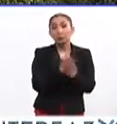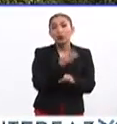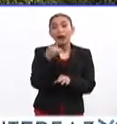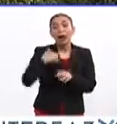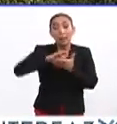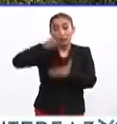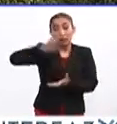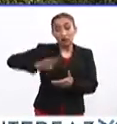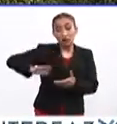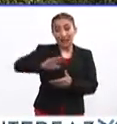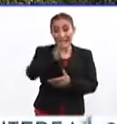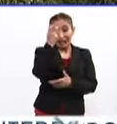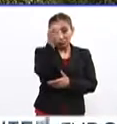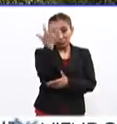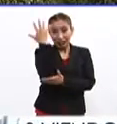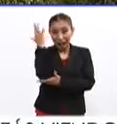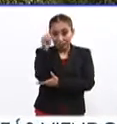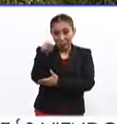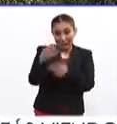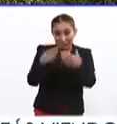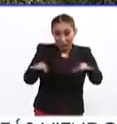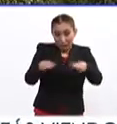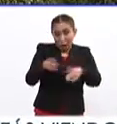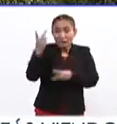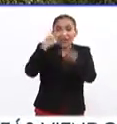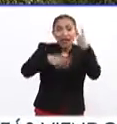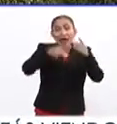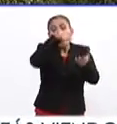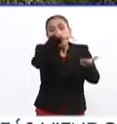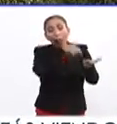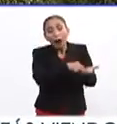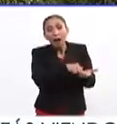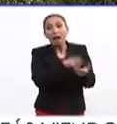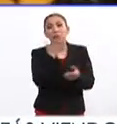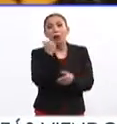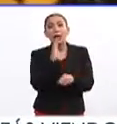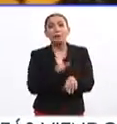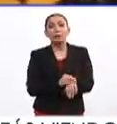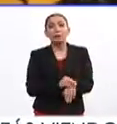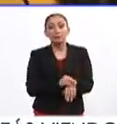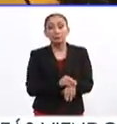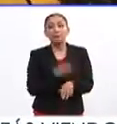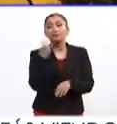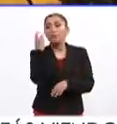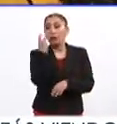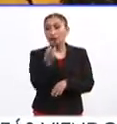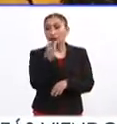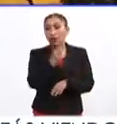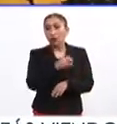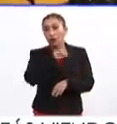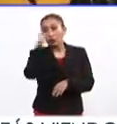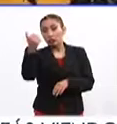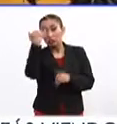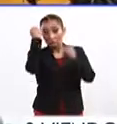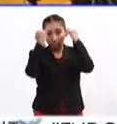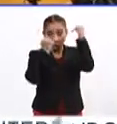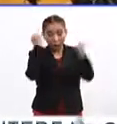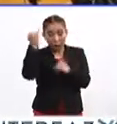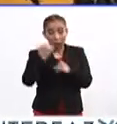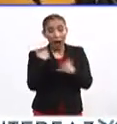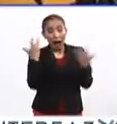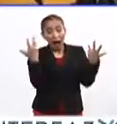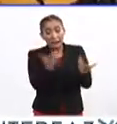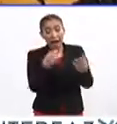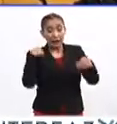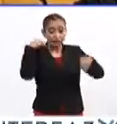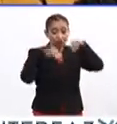la mayoría de estos árboles vienen de fuentes ilegales. Por otro lado, existe el argumento de que la